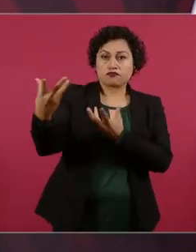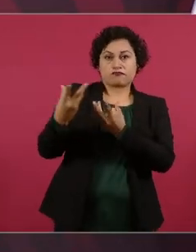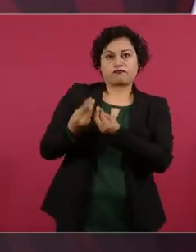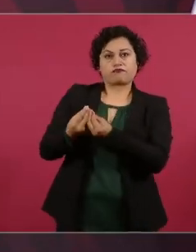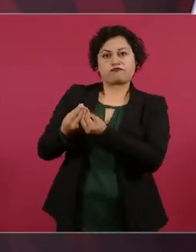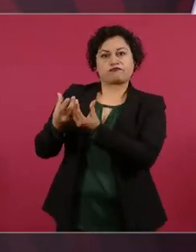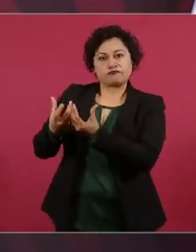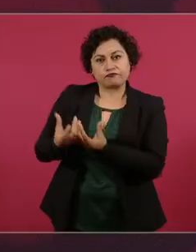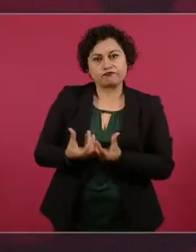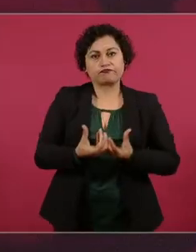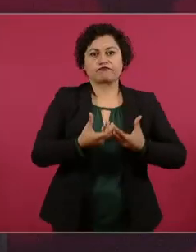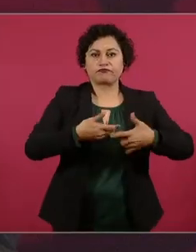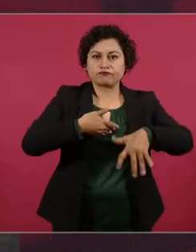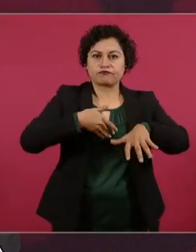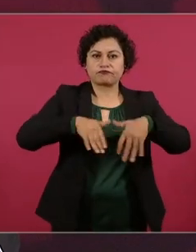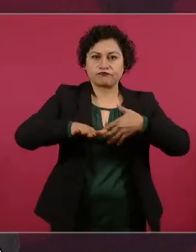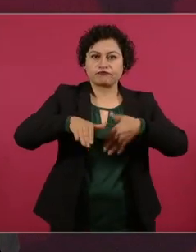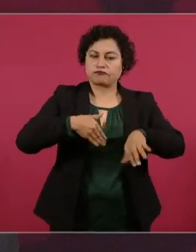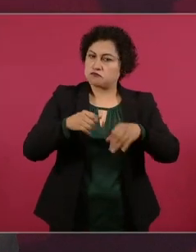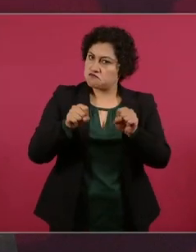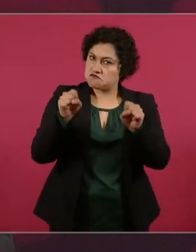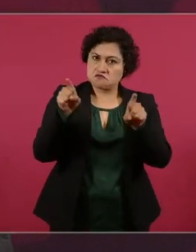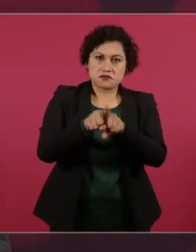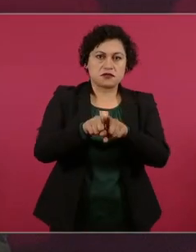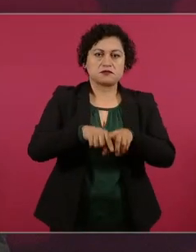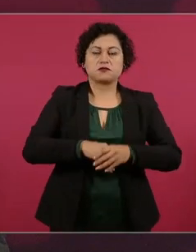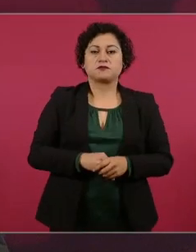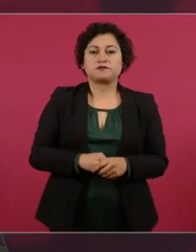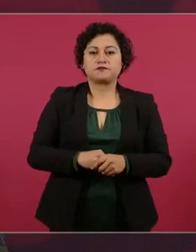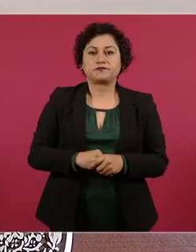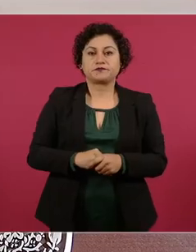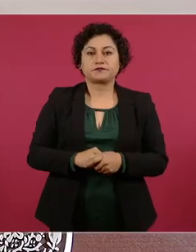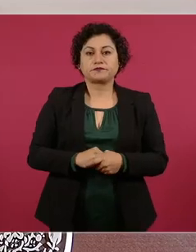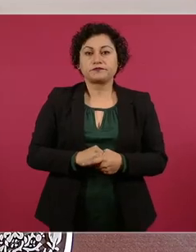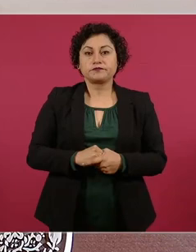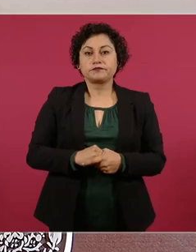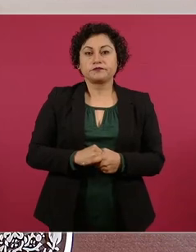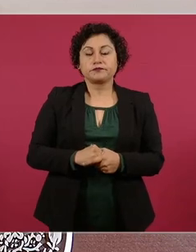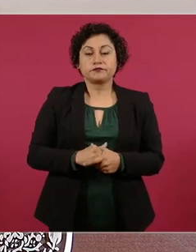también a la protesta veracruzanos.